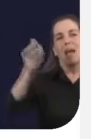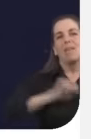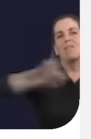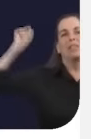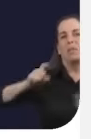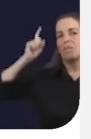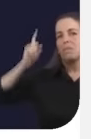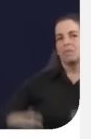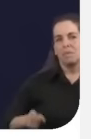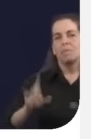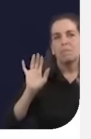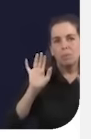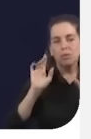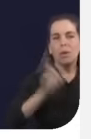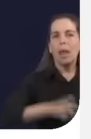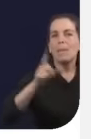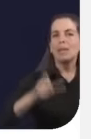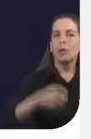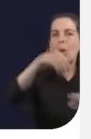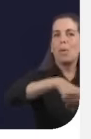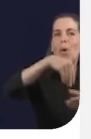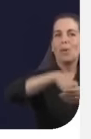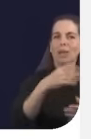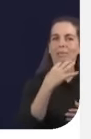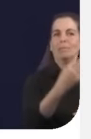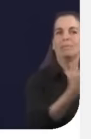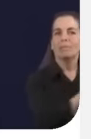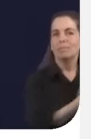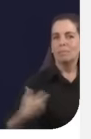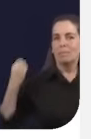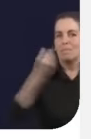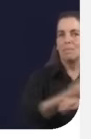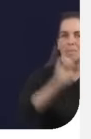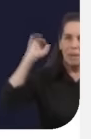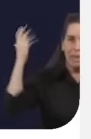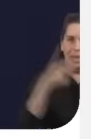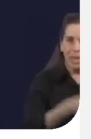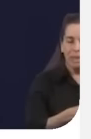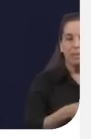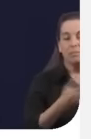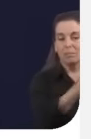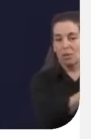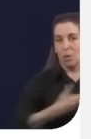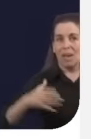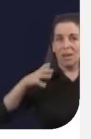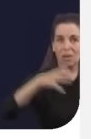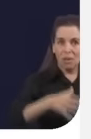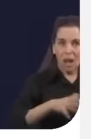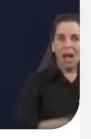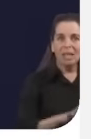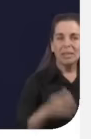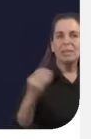eh con su voto eh en el cual eligieron a este gobierno para